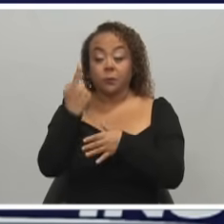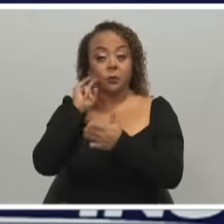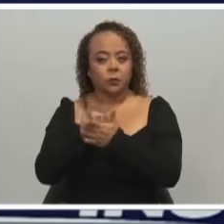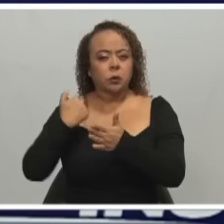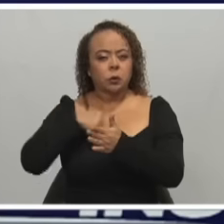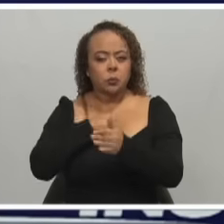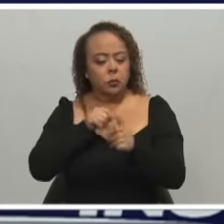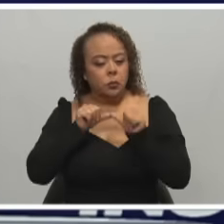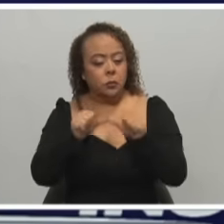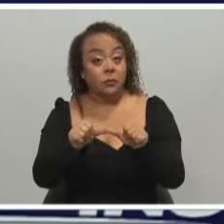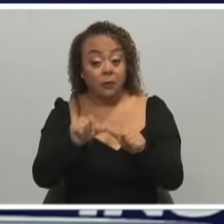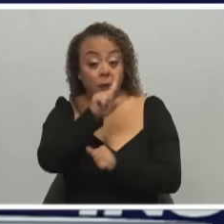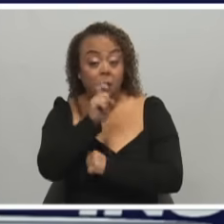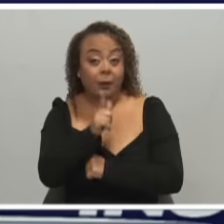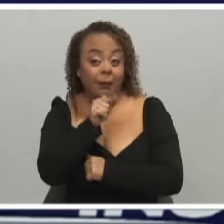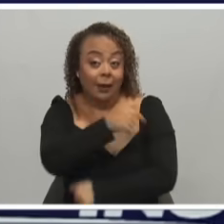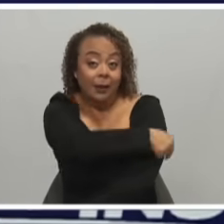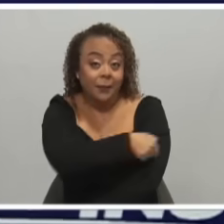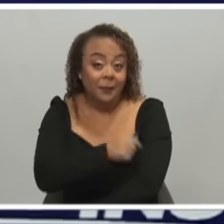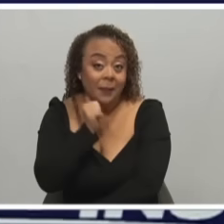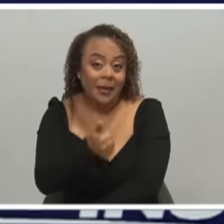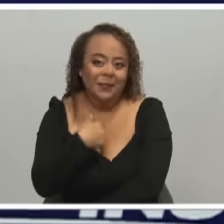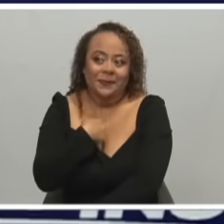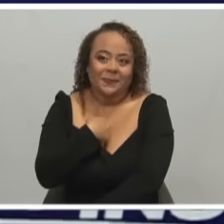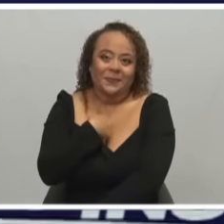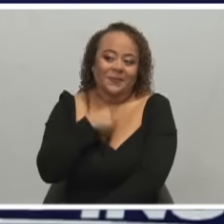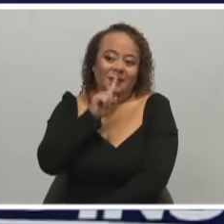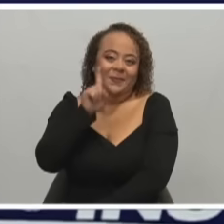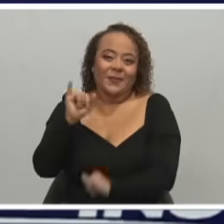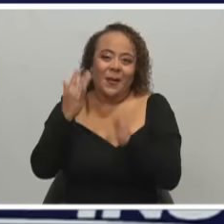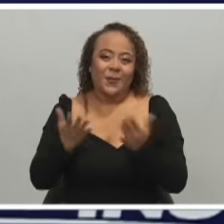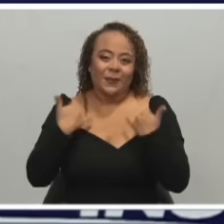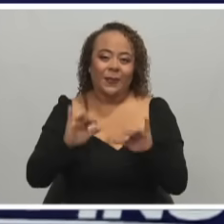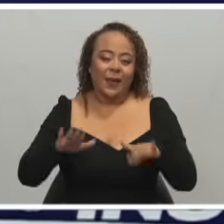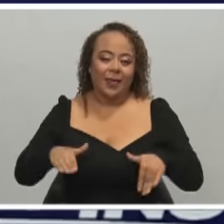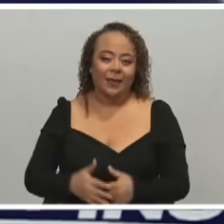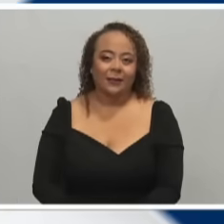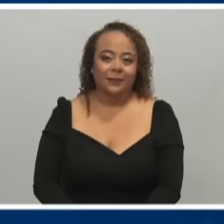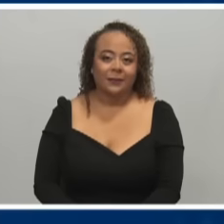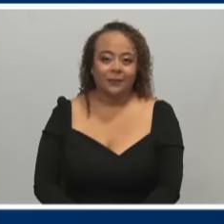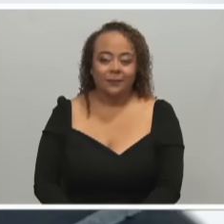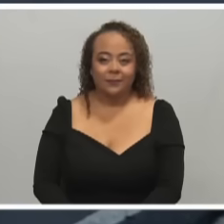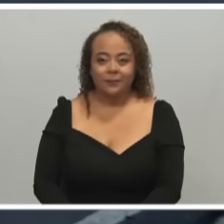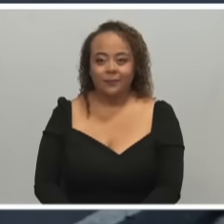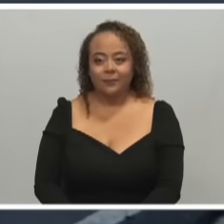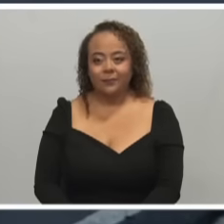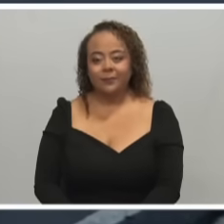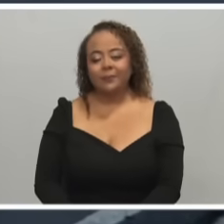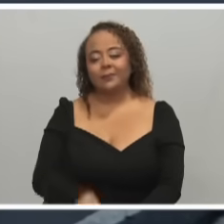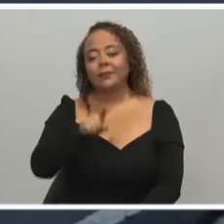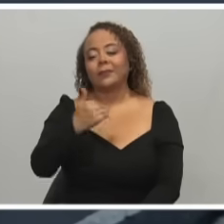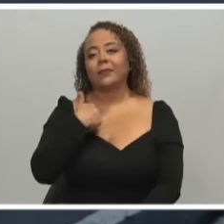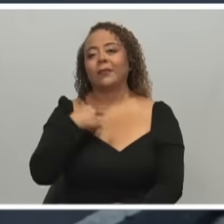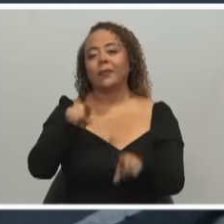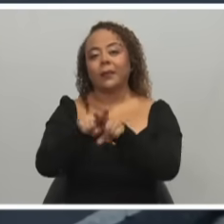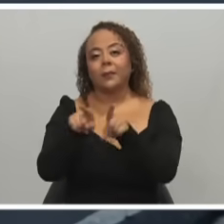caminar Así que si me pregunta Quién va a ser el capitán mañana no se lo pregunté todavía a los jugadores ahí teníamos